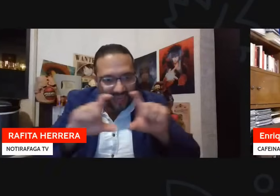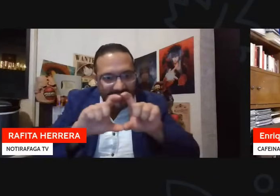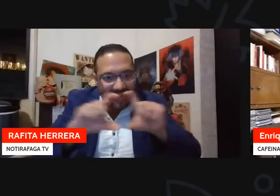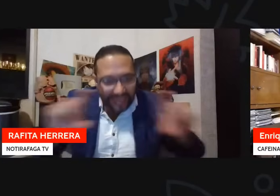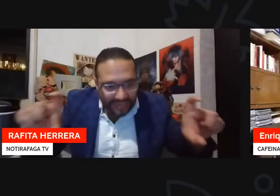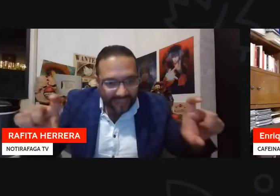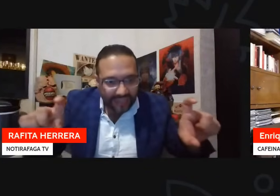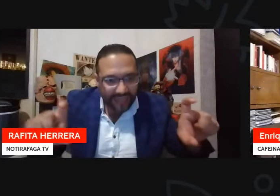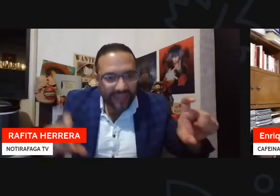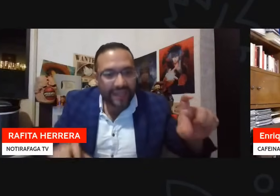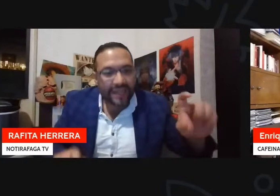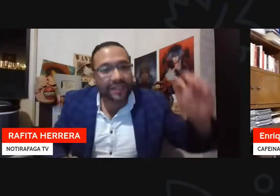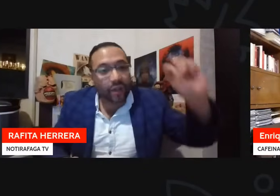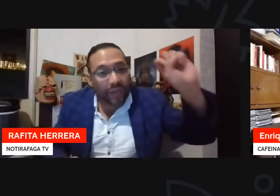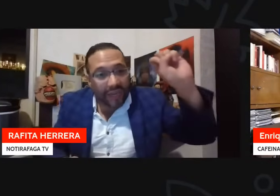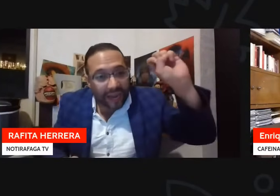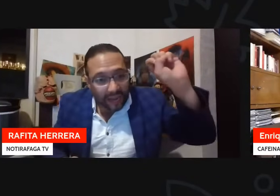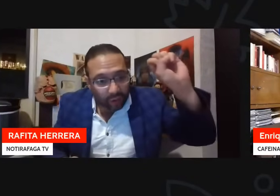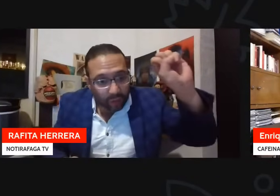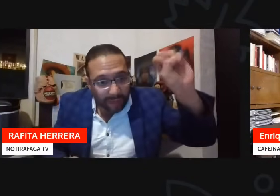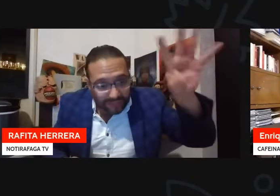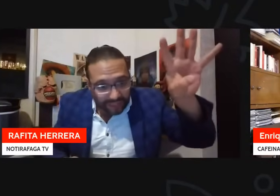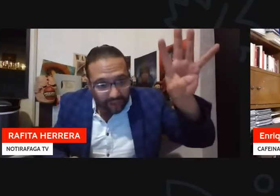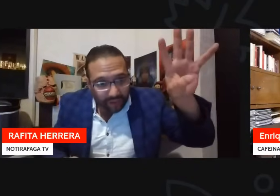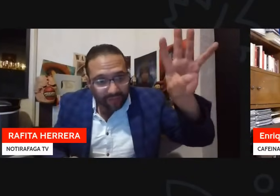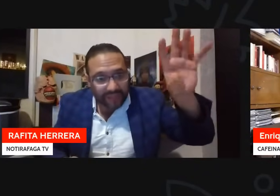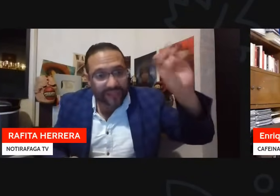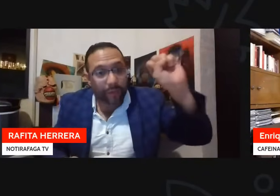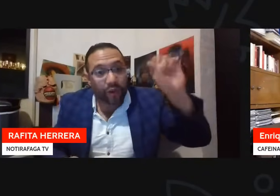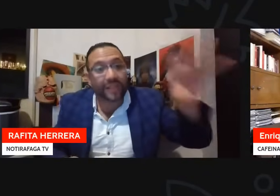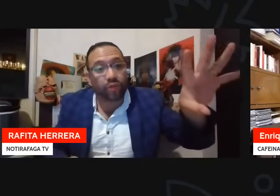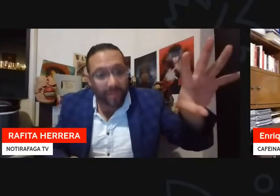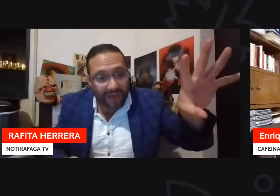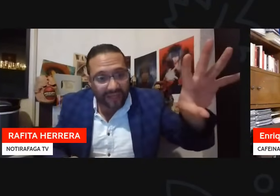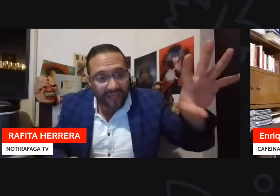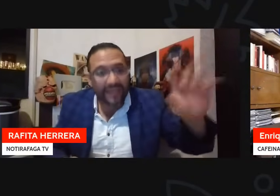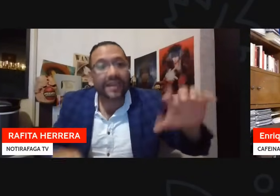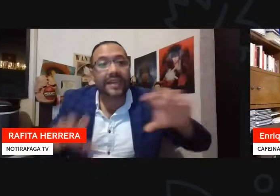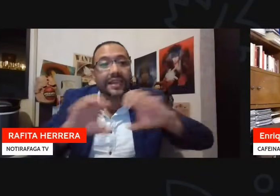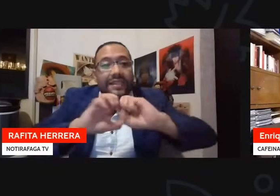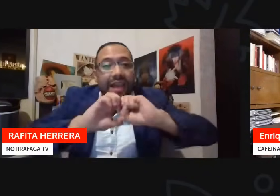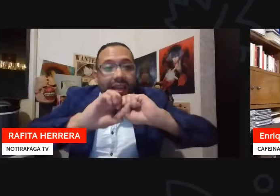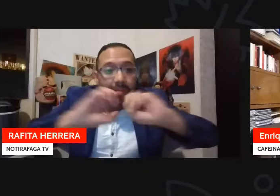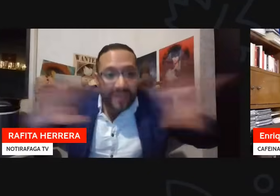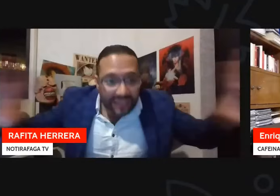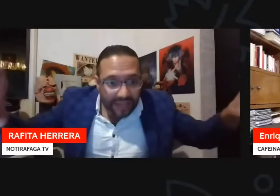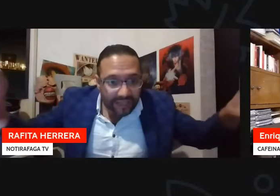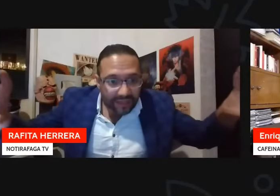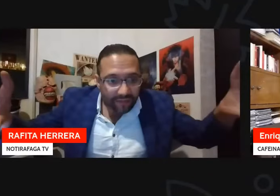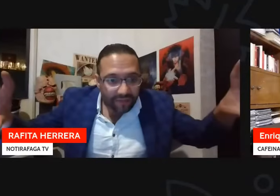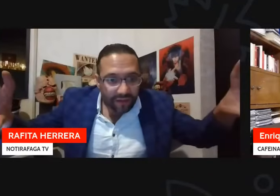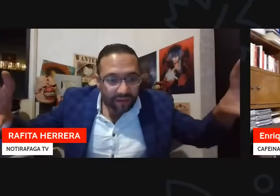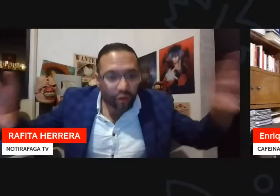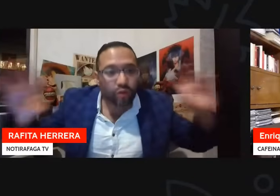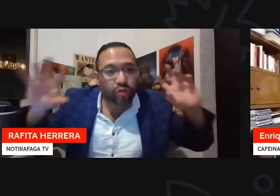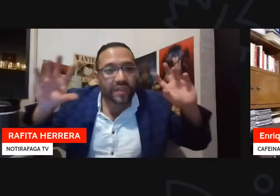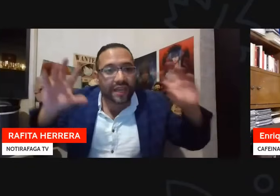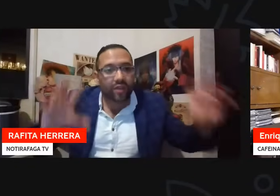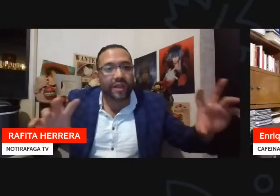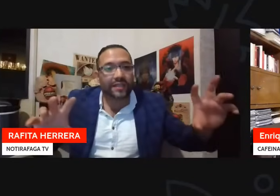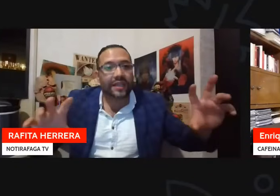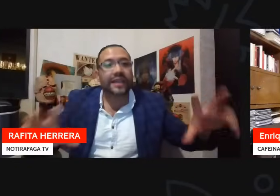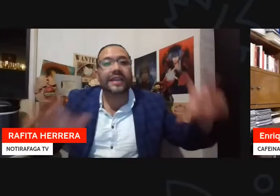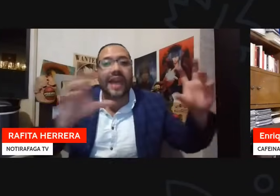no solamente sale esa leyenda, sino que en automático se borra su imagen y se eliminan todos